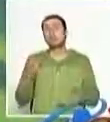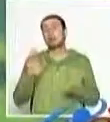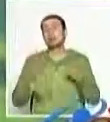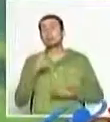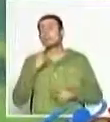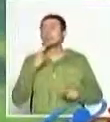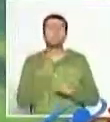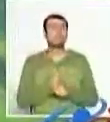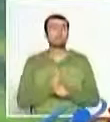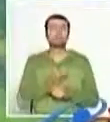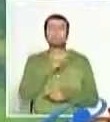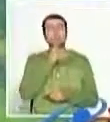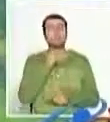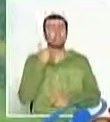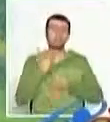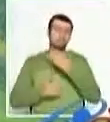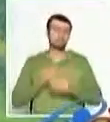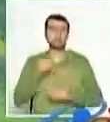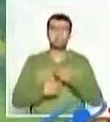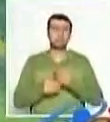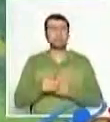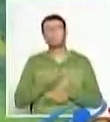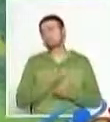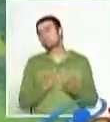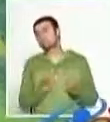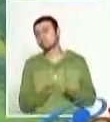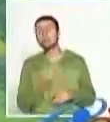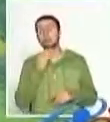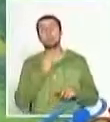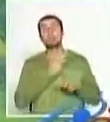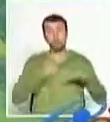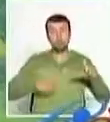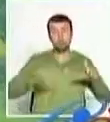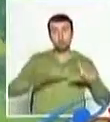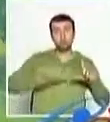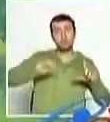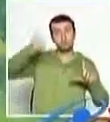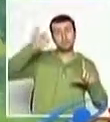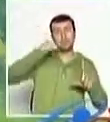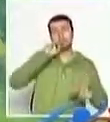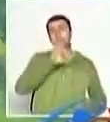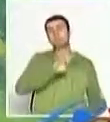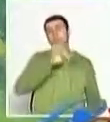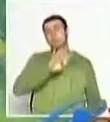las puertas en el proceso de la enfermedad. En Dos Quebradas, el teléfono